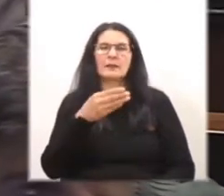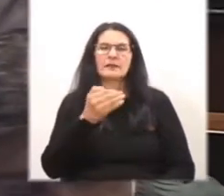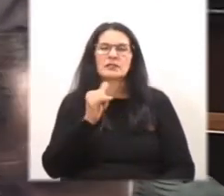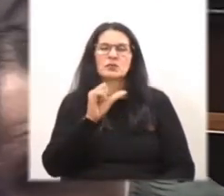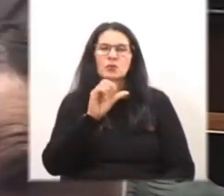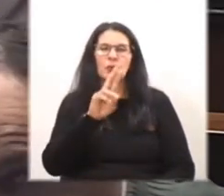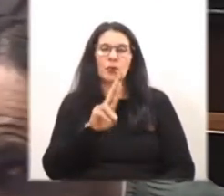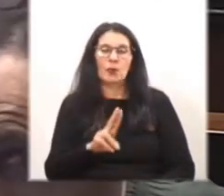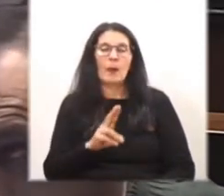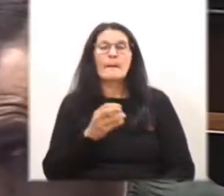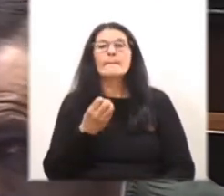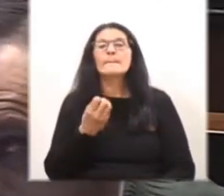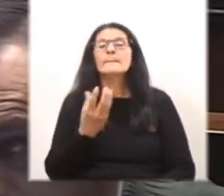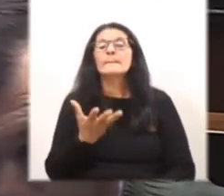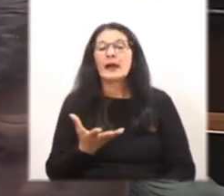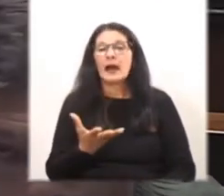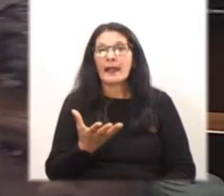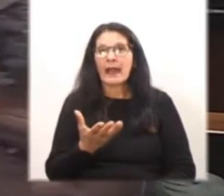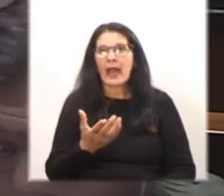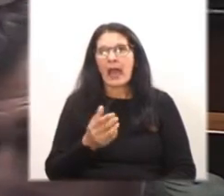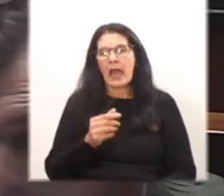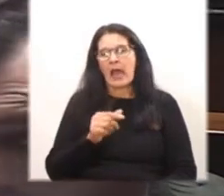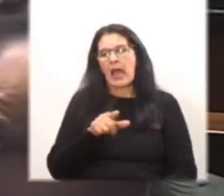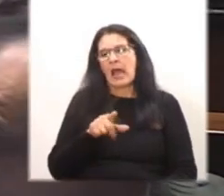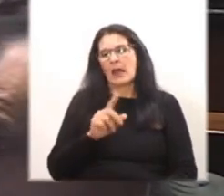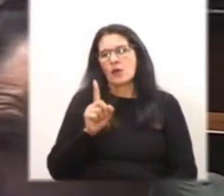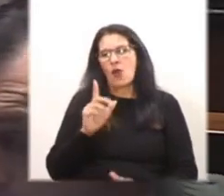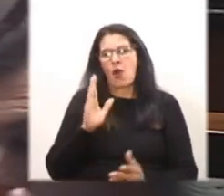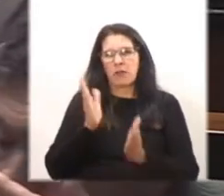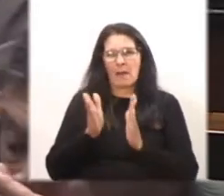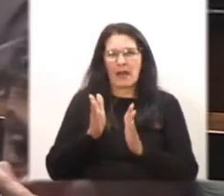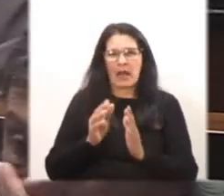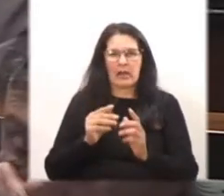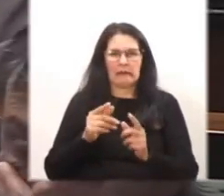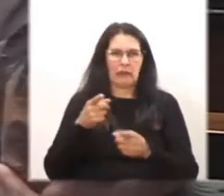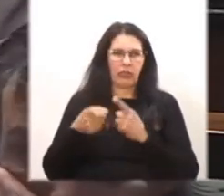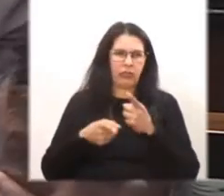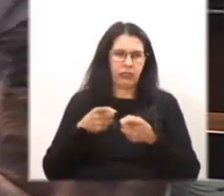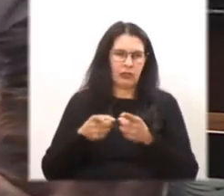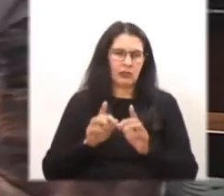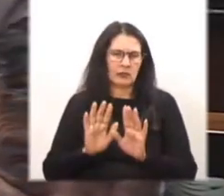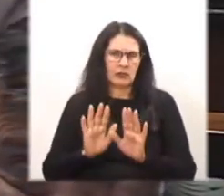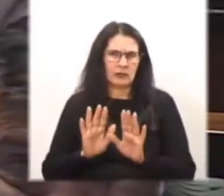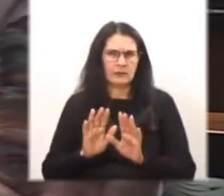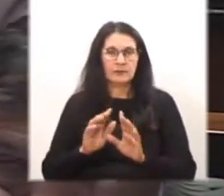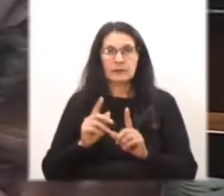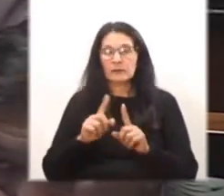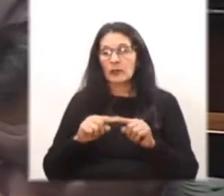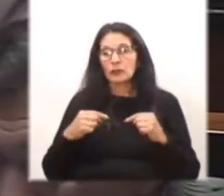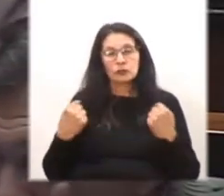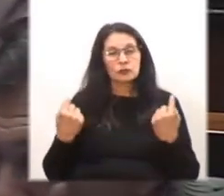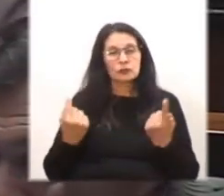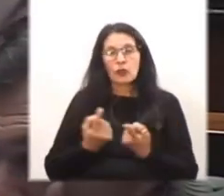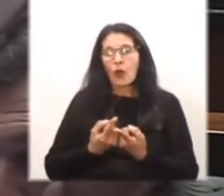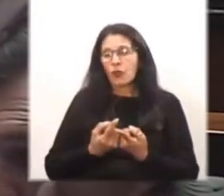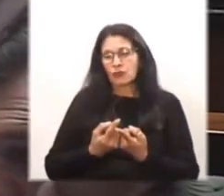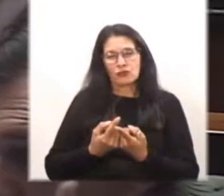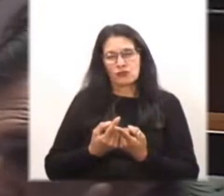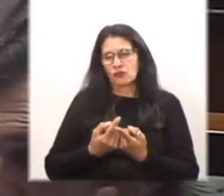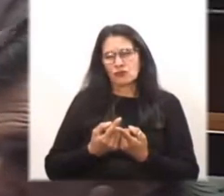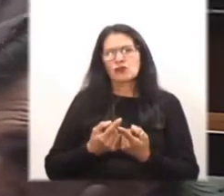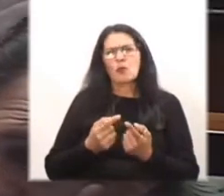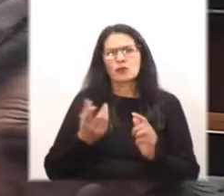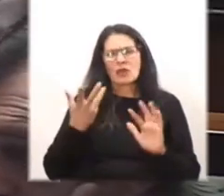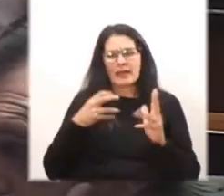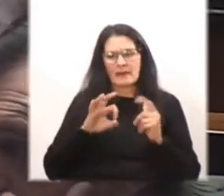para que salga lo menos golpeado posible. Y todos somos animales políticos en este recinto.